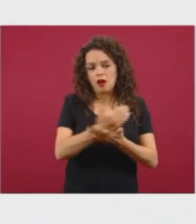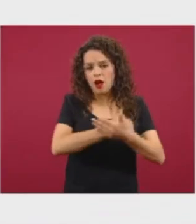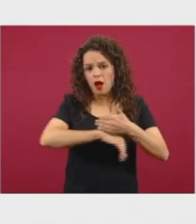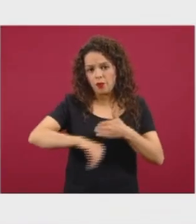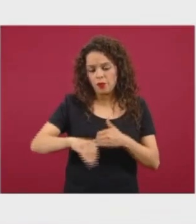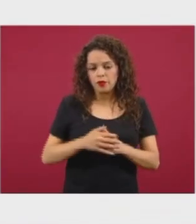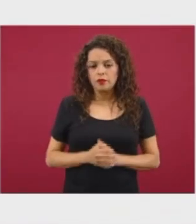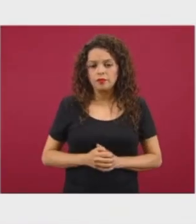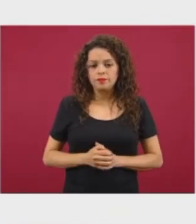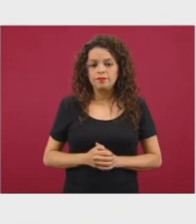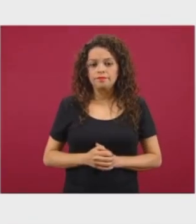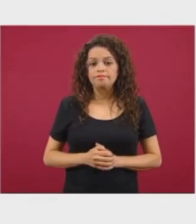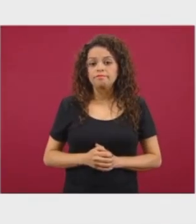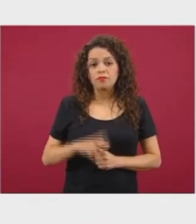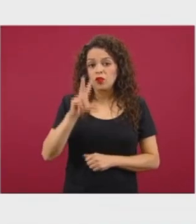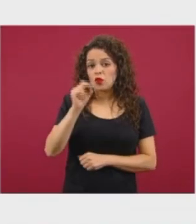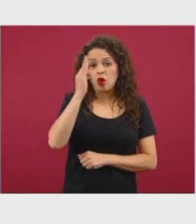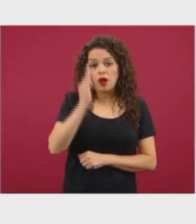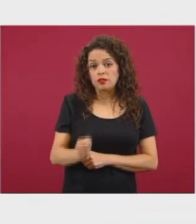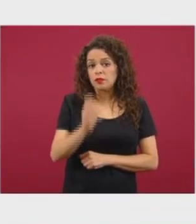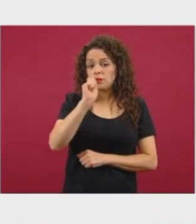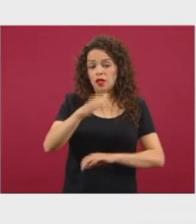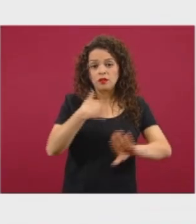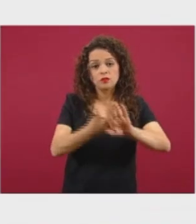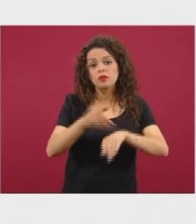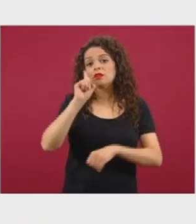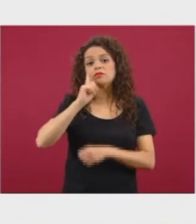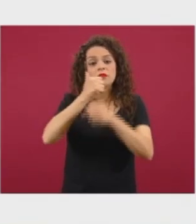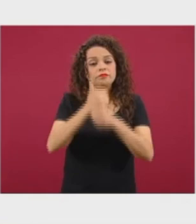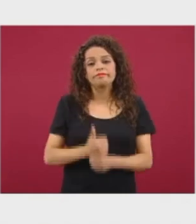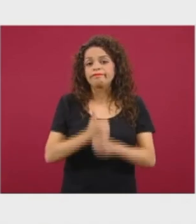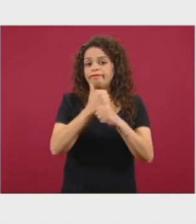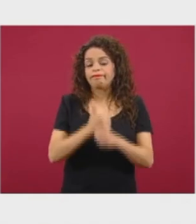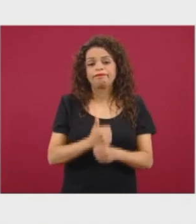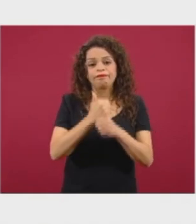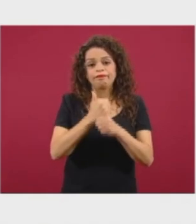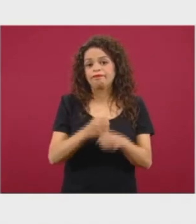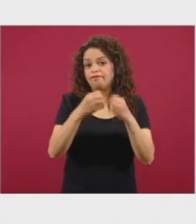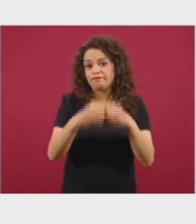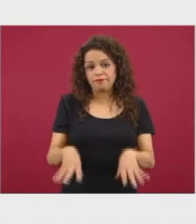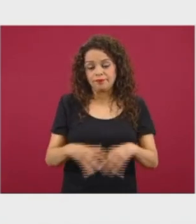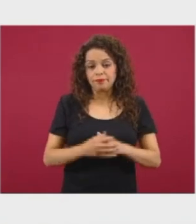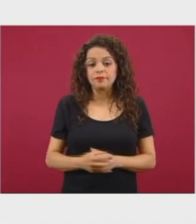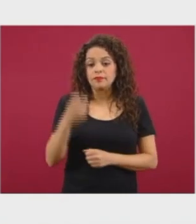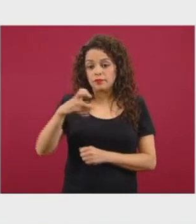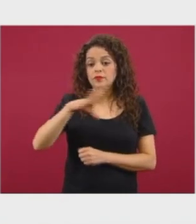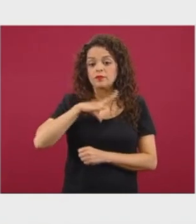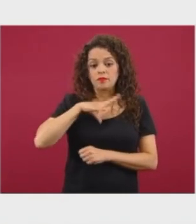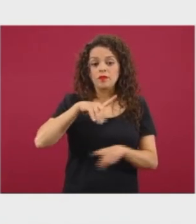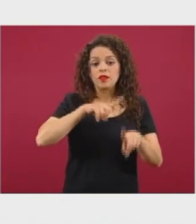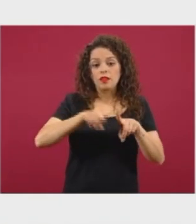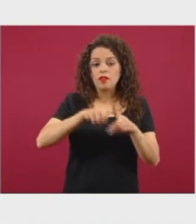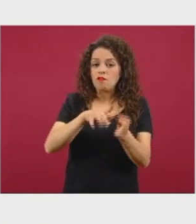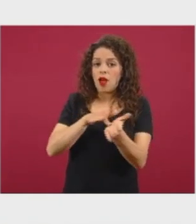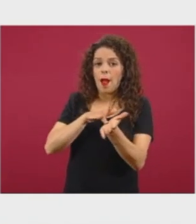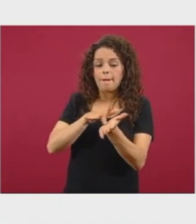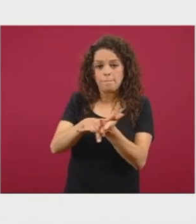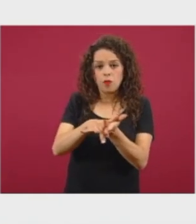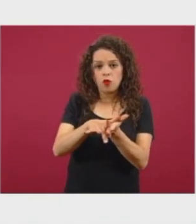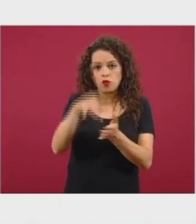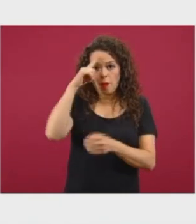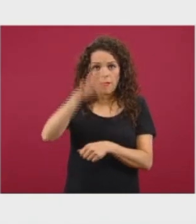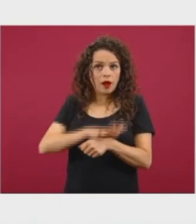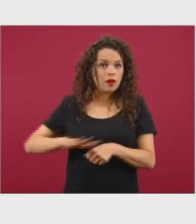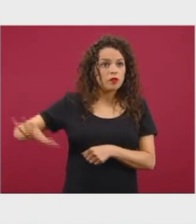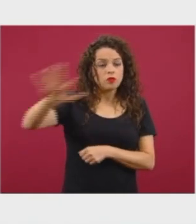mujeres es inaceptable. Y para ello hemos dispuesto varios recursos para la población y pedimos a